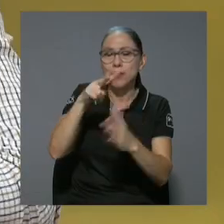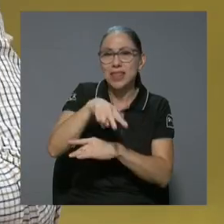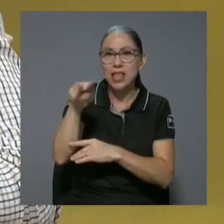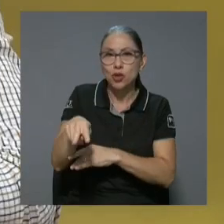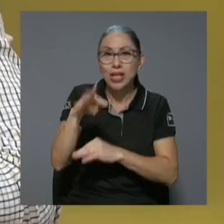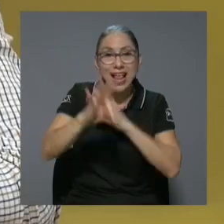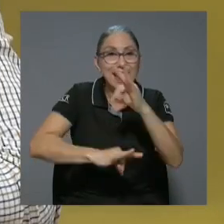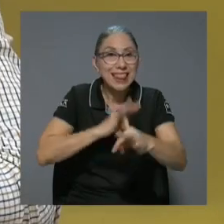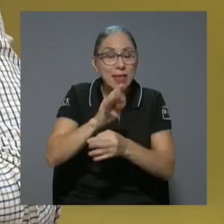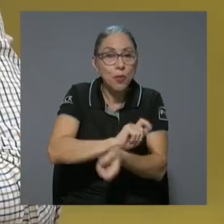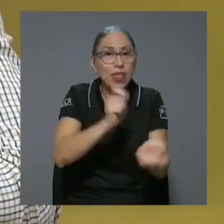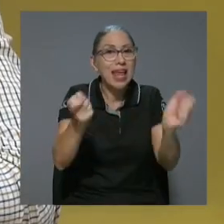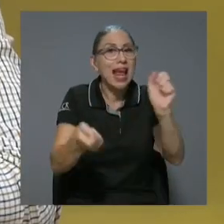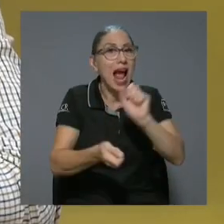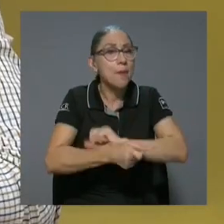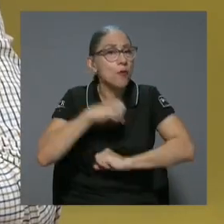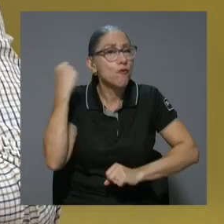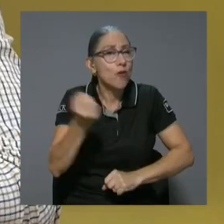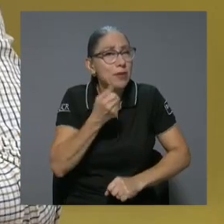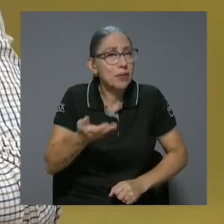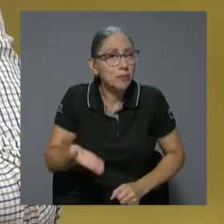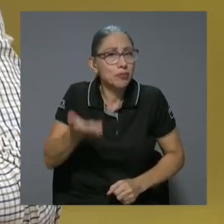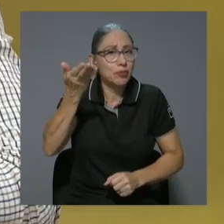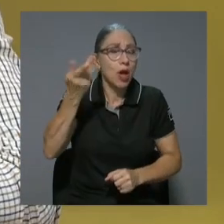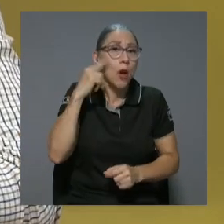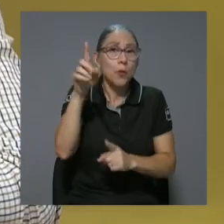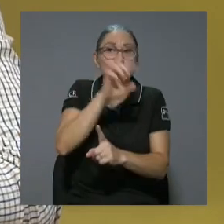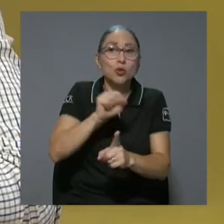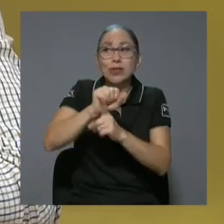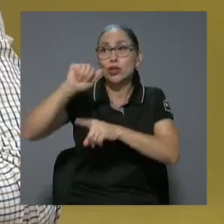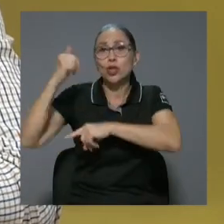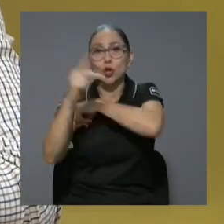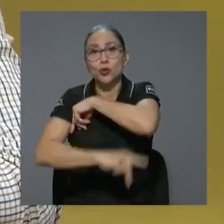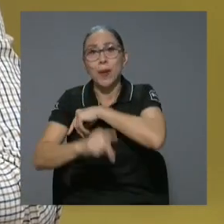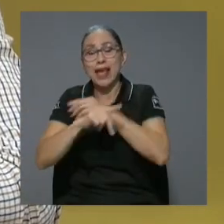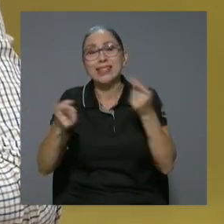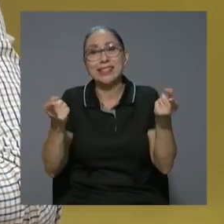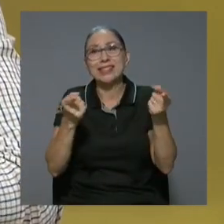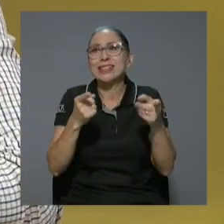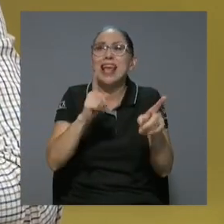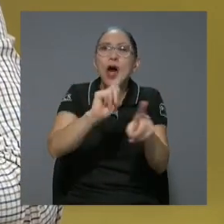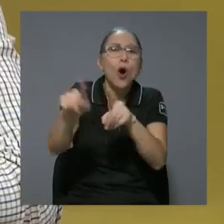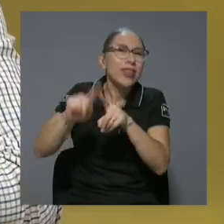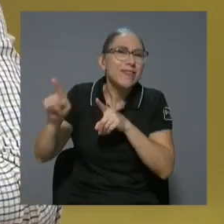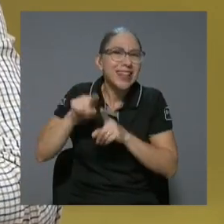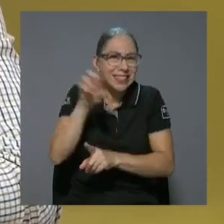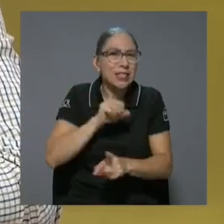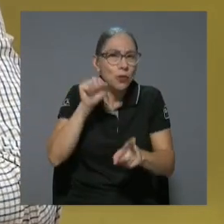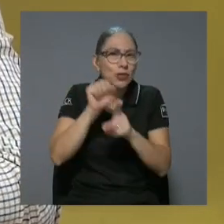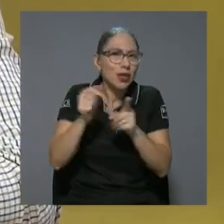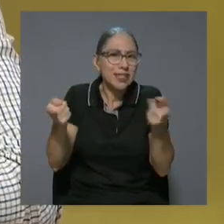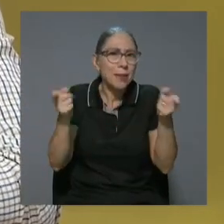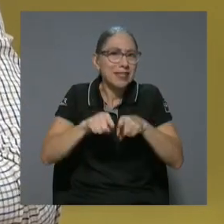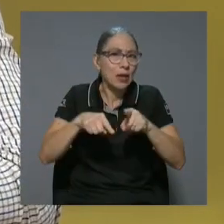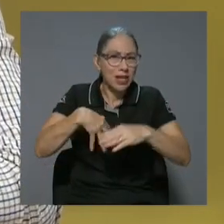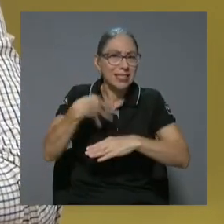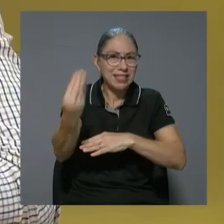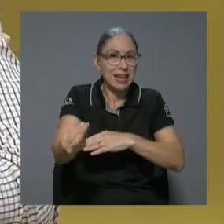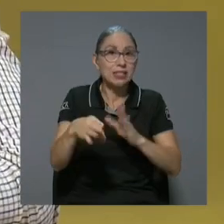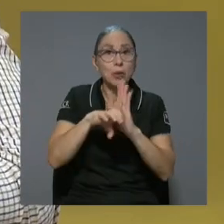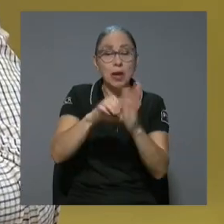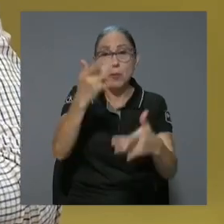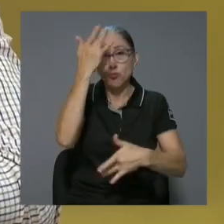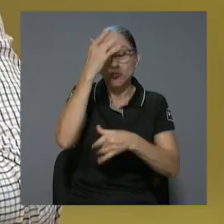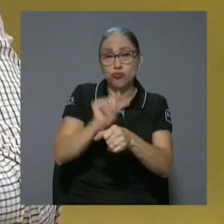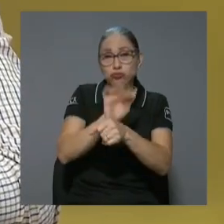del 2022, producto de una seguidilla de shock externos enormes, la pandemia que eliminó prácticamente todos los ingresos por turismo,